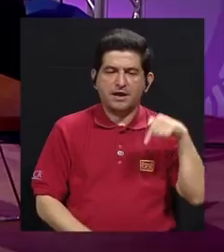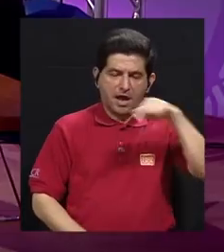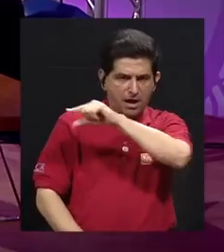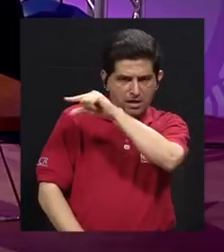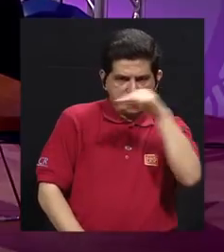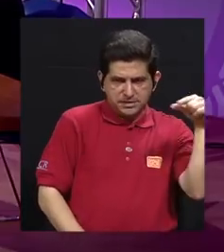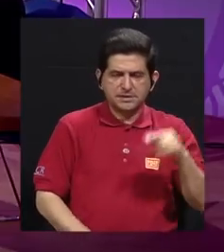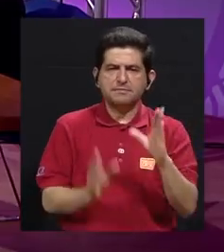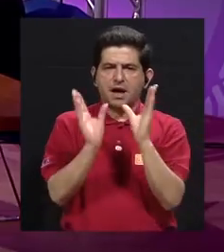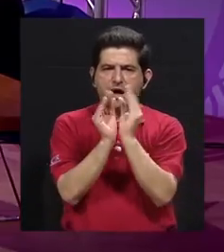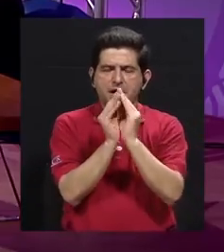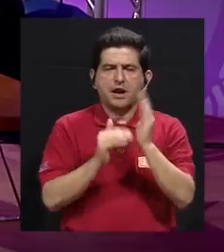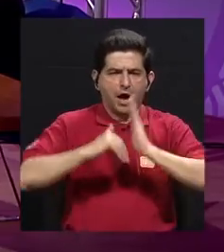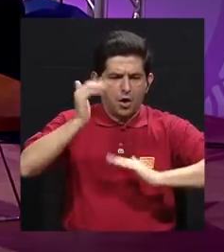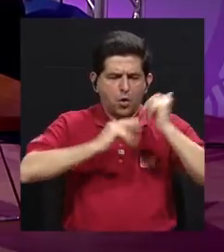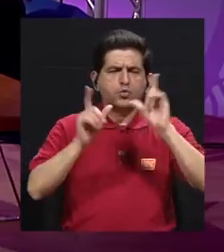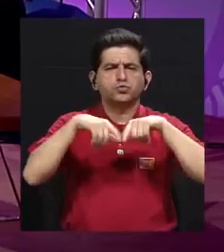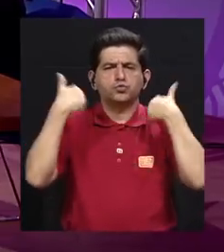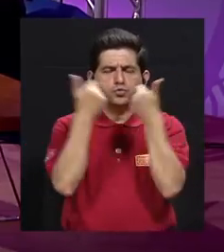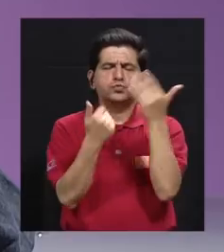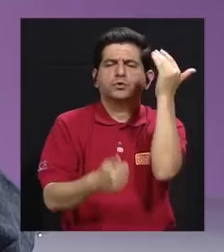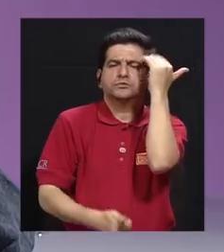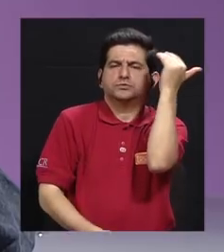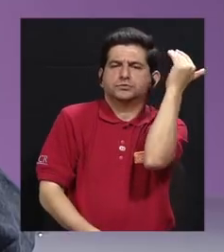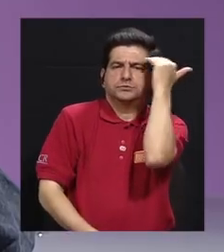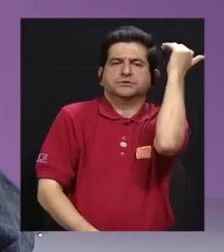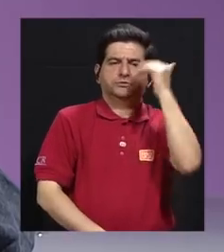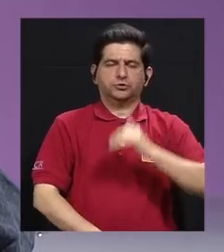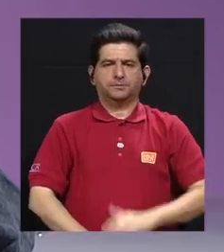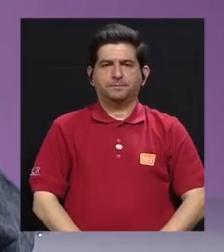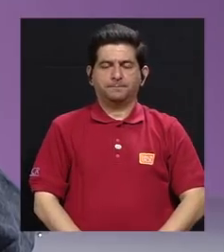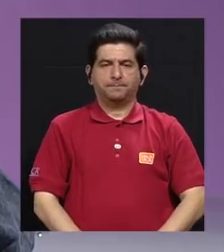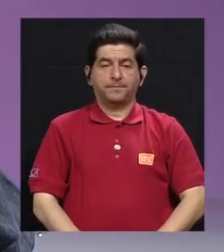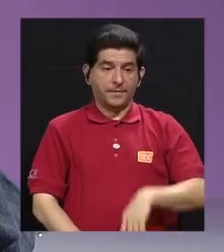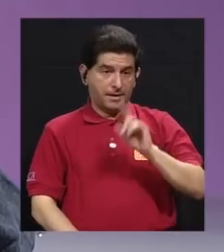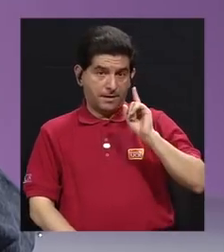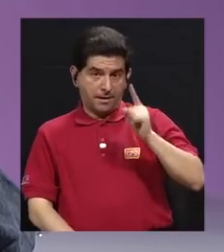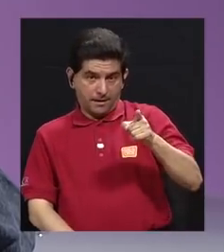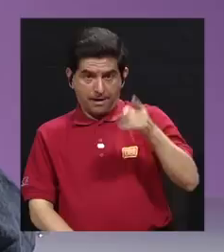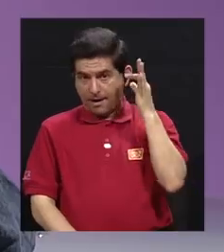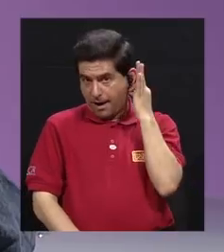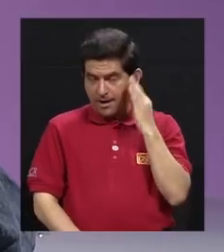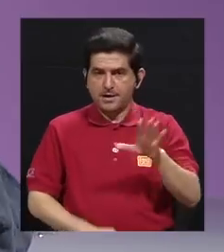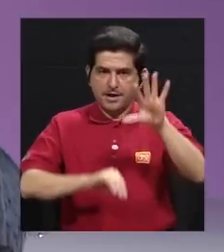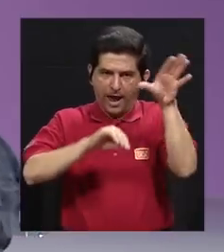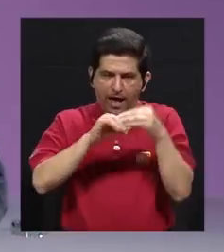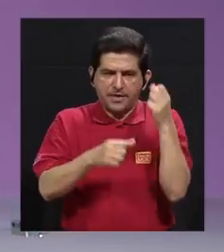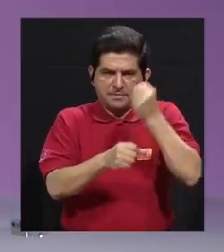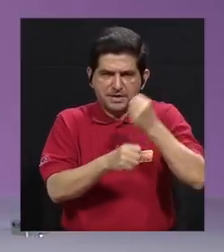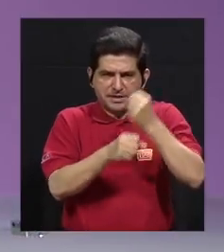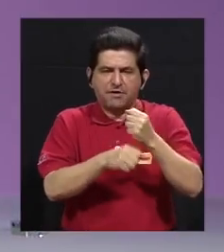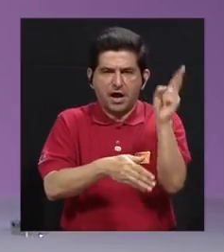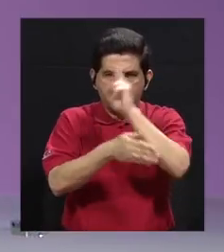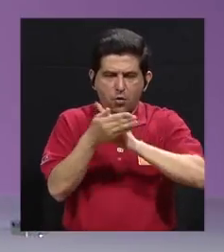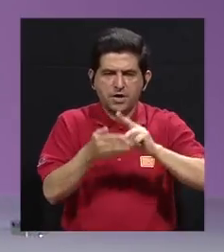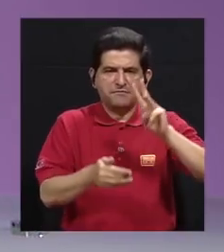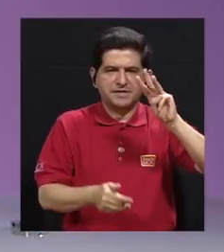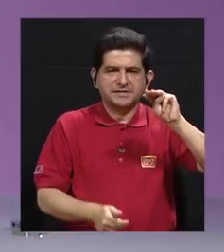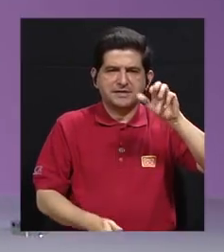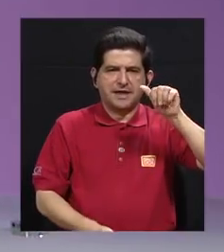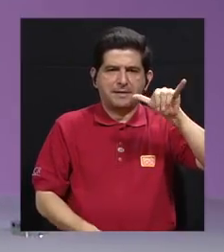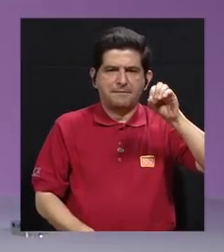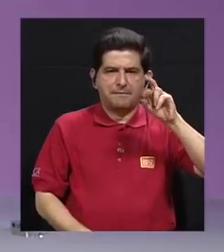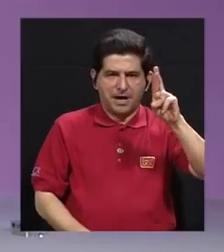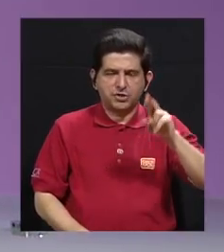desde Bolivia durante esta semana en un seminario de construcción colectiva de saberes. Y pues Silvia, aparte de trabajar